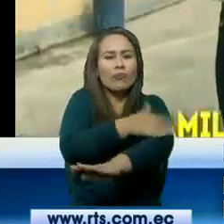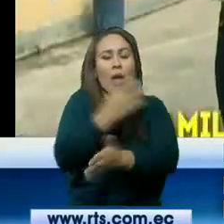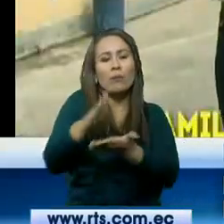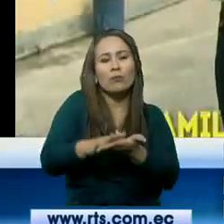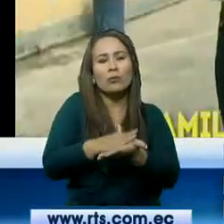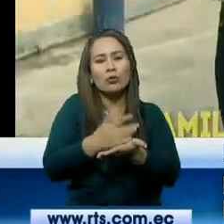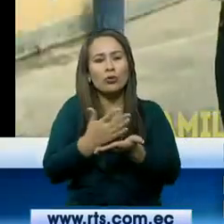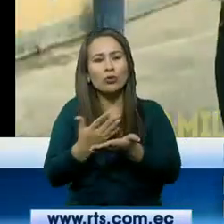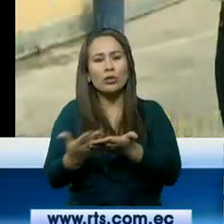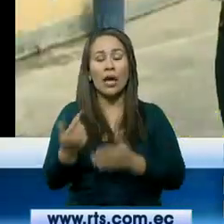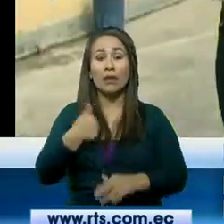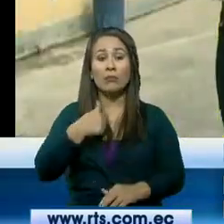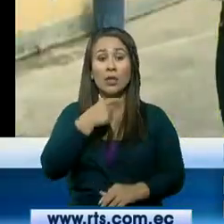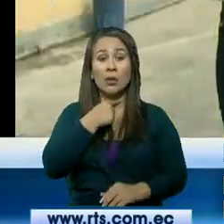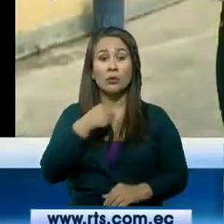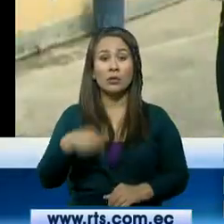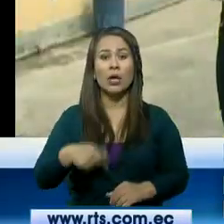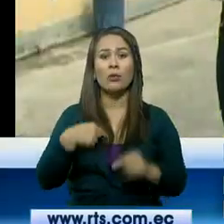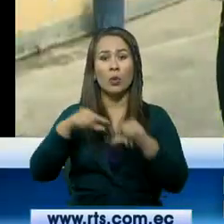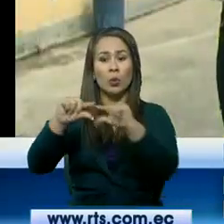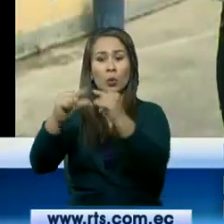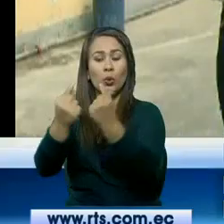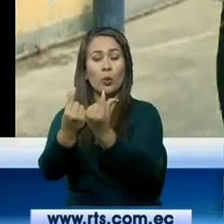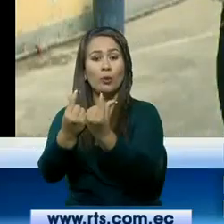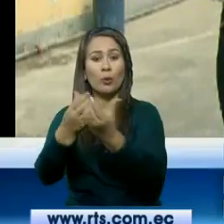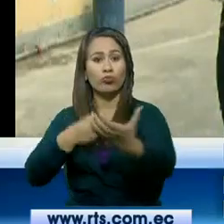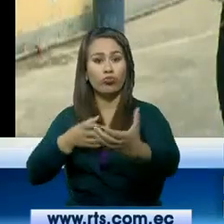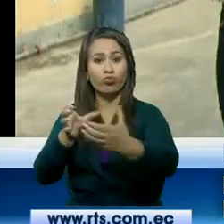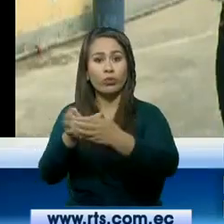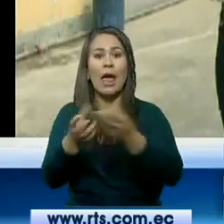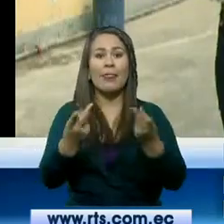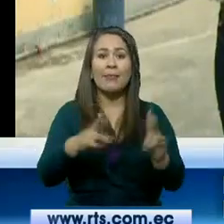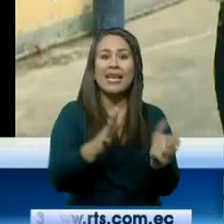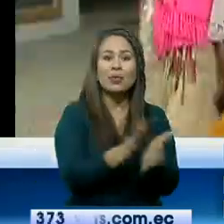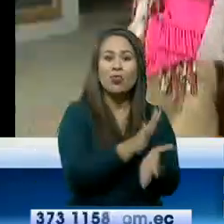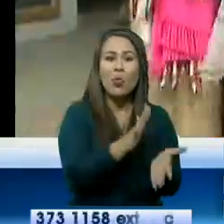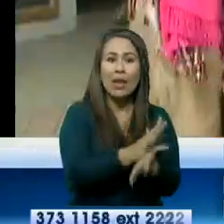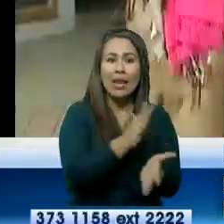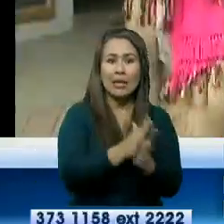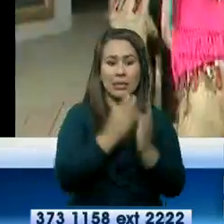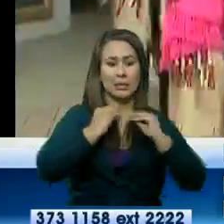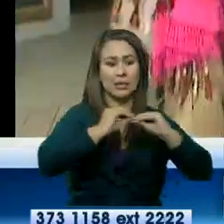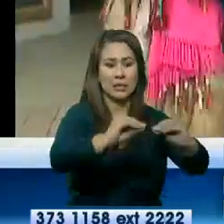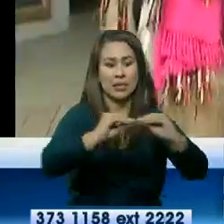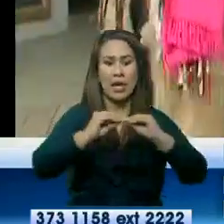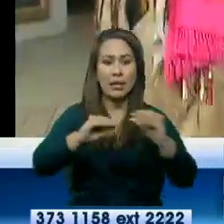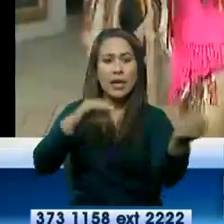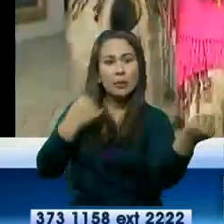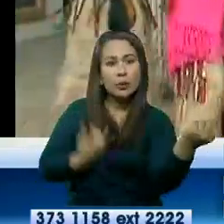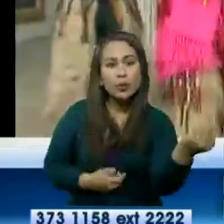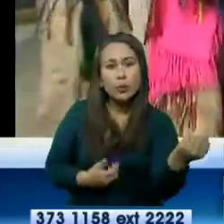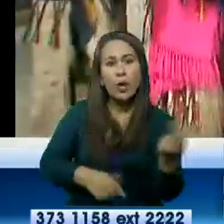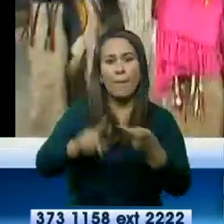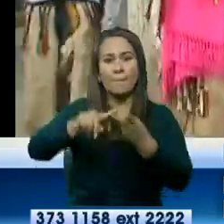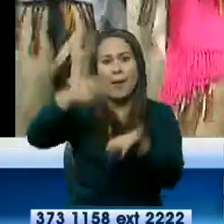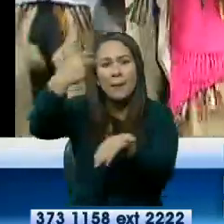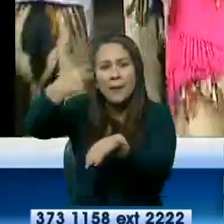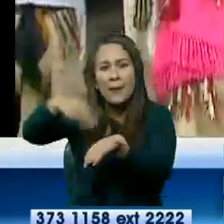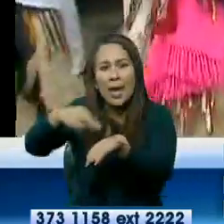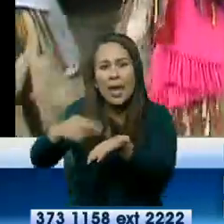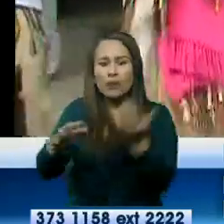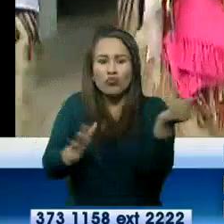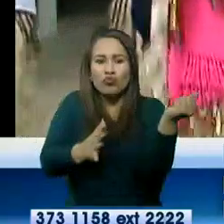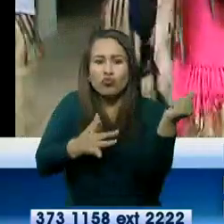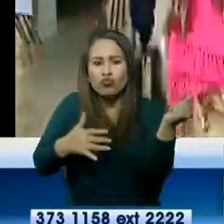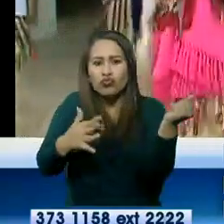también, como parte del grupo tradicional Cayambe, creamos la escuela de guitarra para poderles enseñar lo que es las afinaciones de